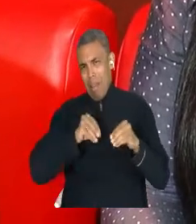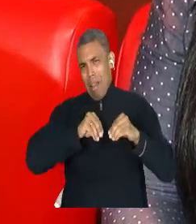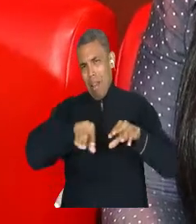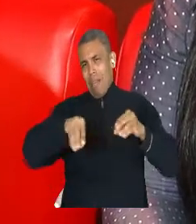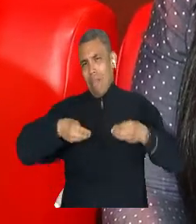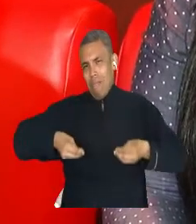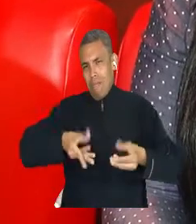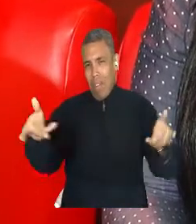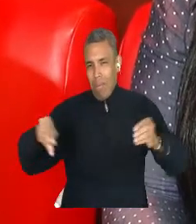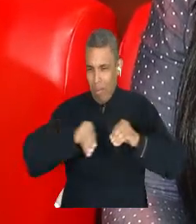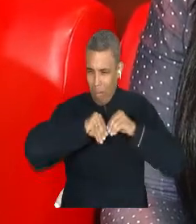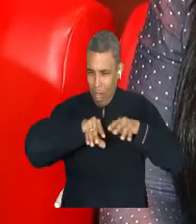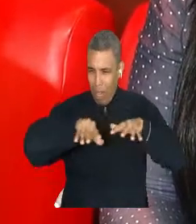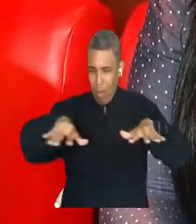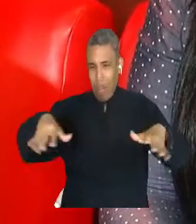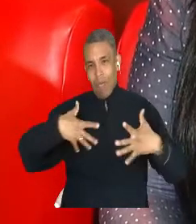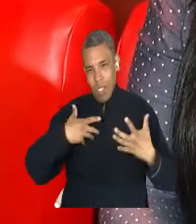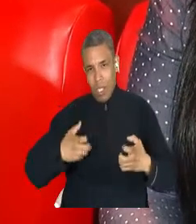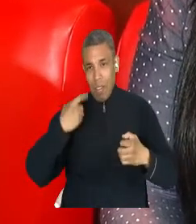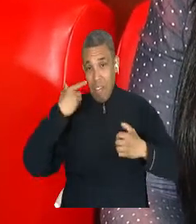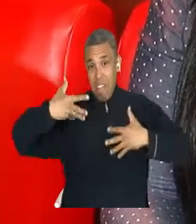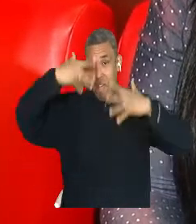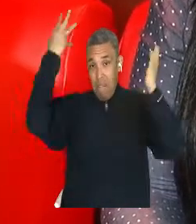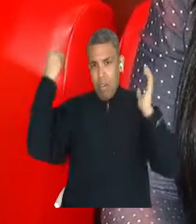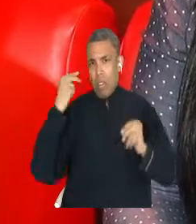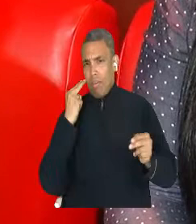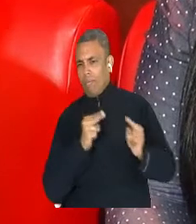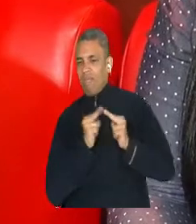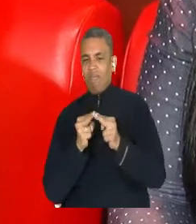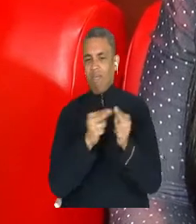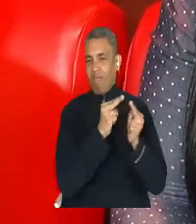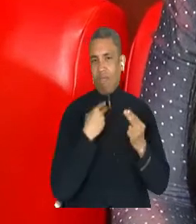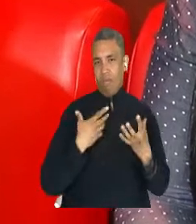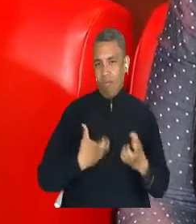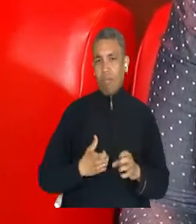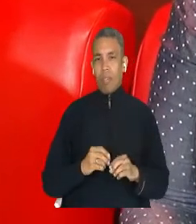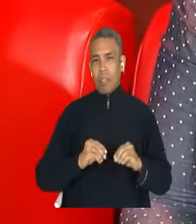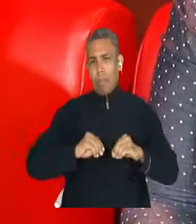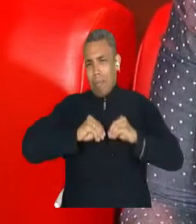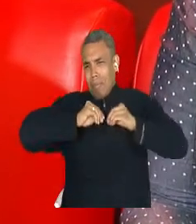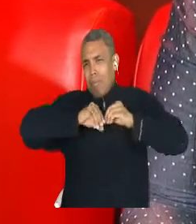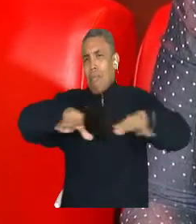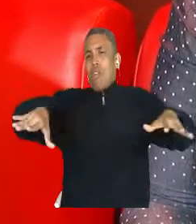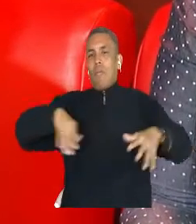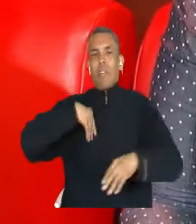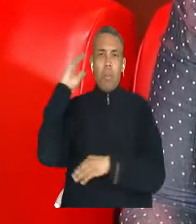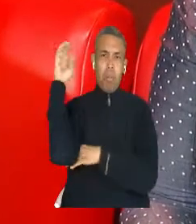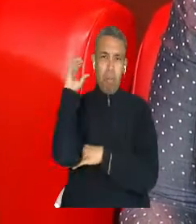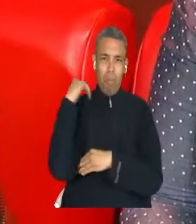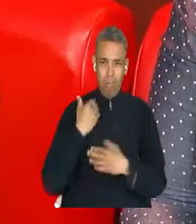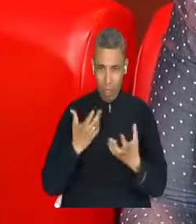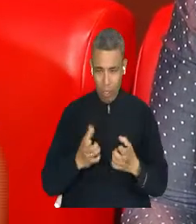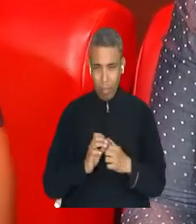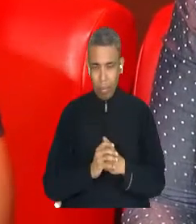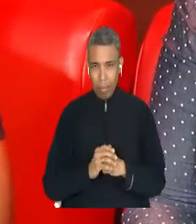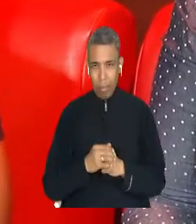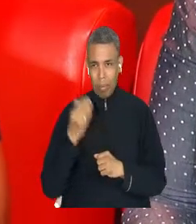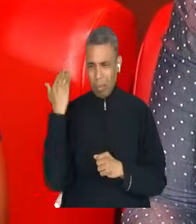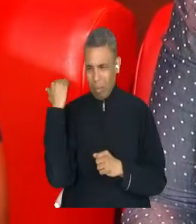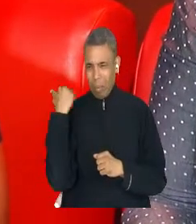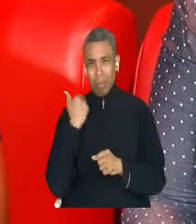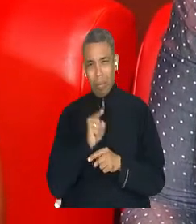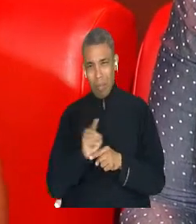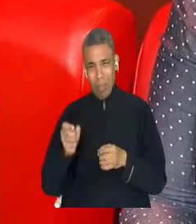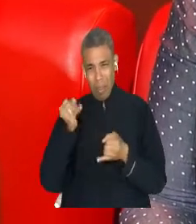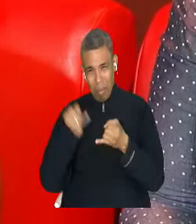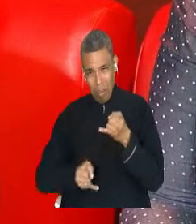ya, y la idea es poder lograr un reconocimiento a nivel nacional. Este fin de semana estuve reunido con personas que van a